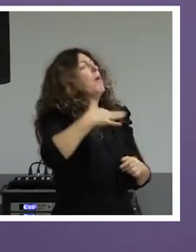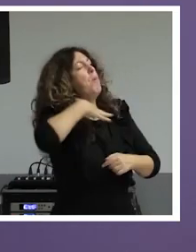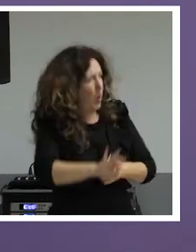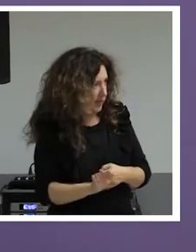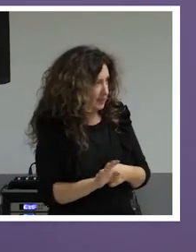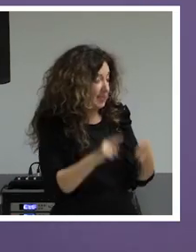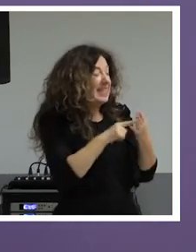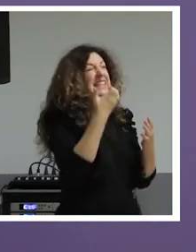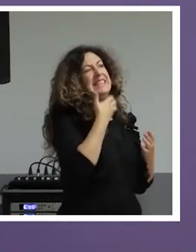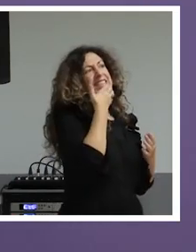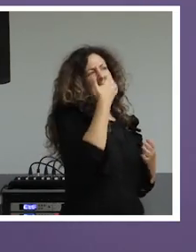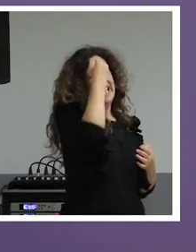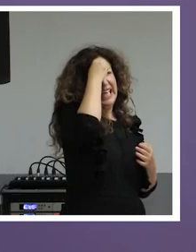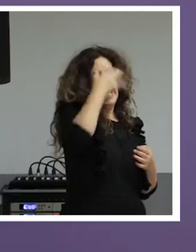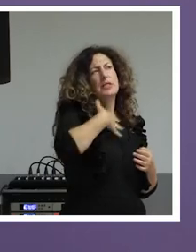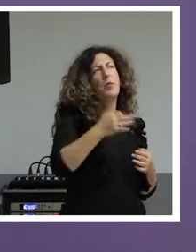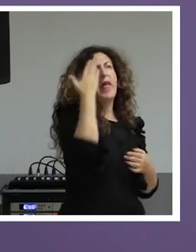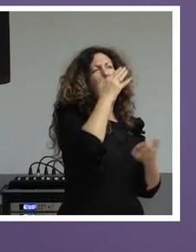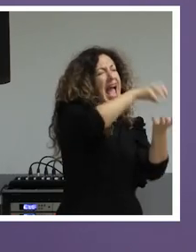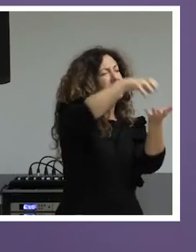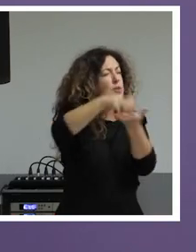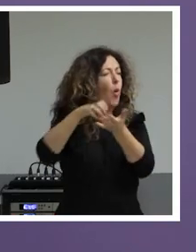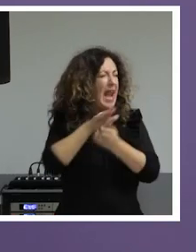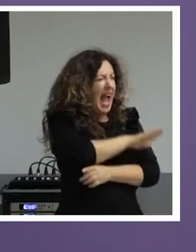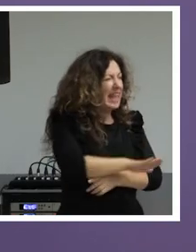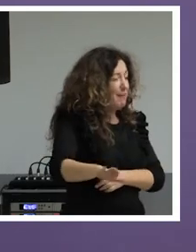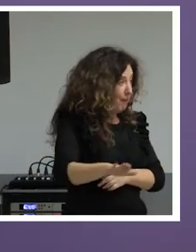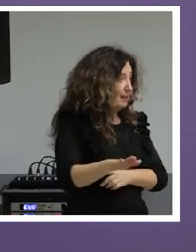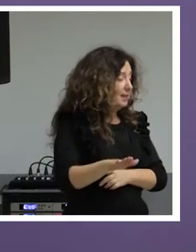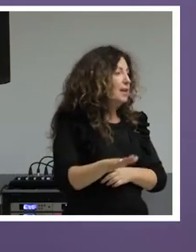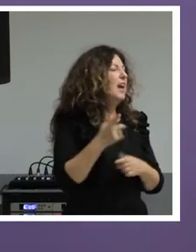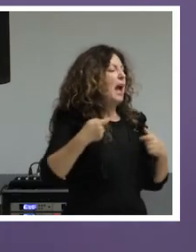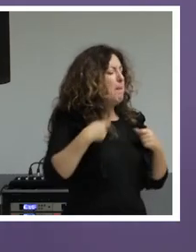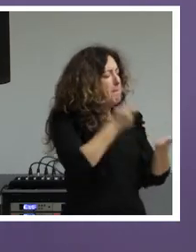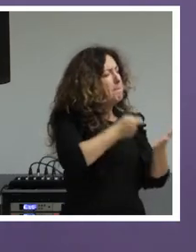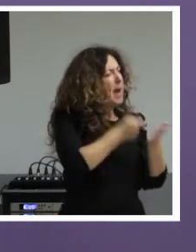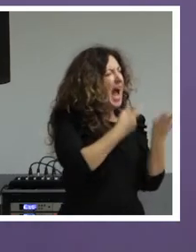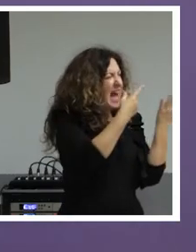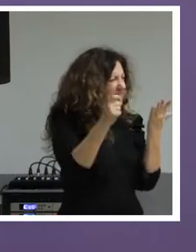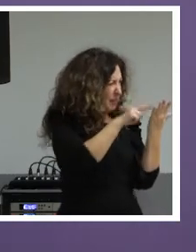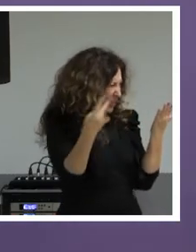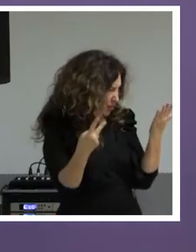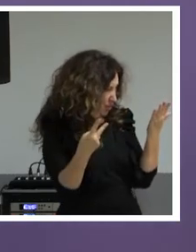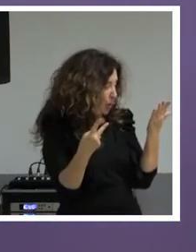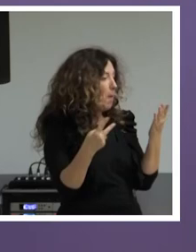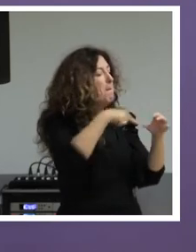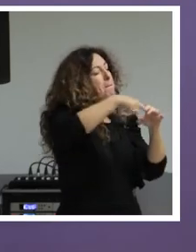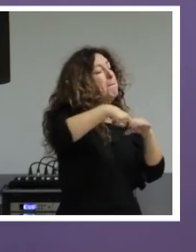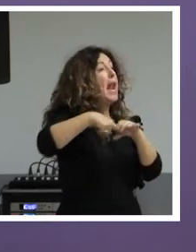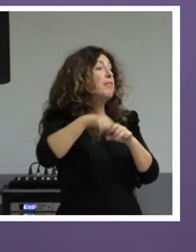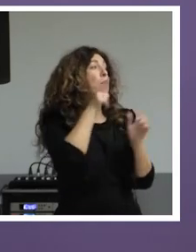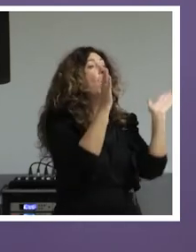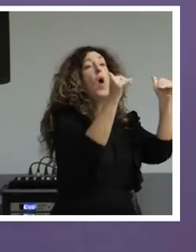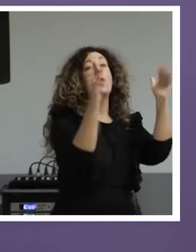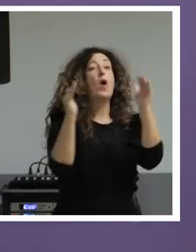no existen transporte público eficiente que conecte los barrios es que puedes tenerlos si crees que